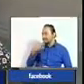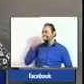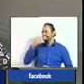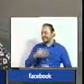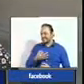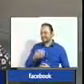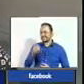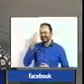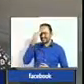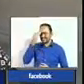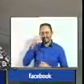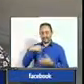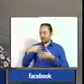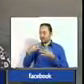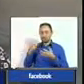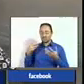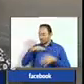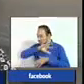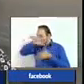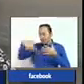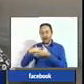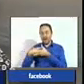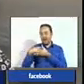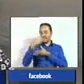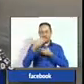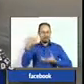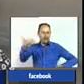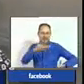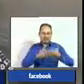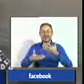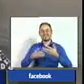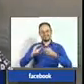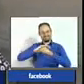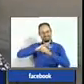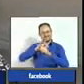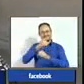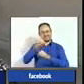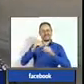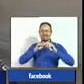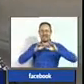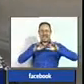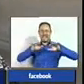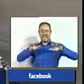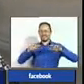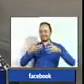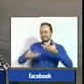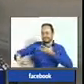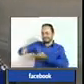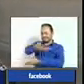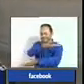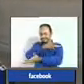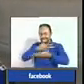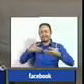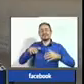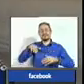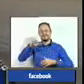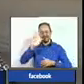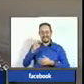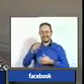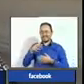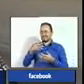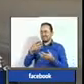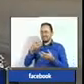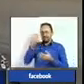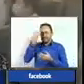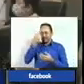la población ya afuera, ya sería más contagio, más gente afuera, más la población